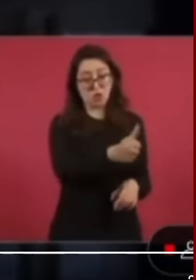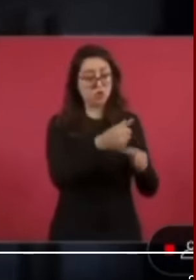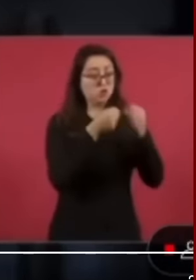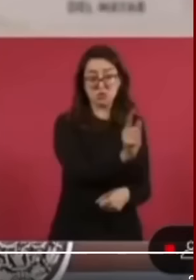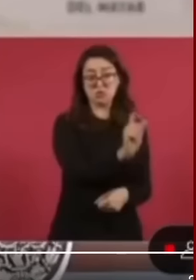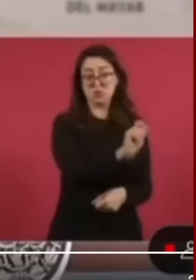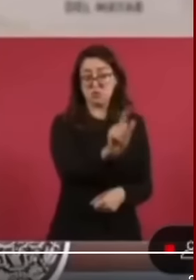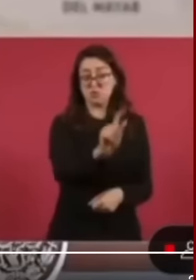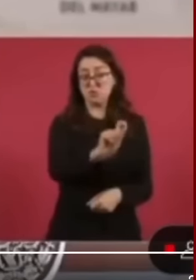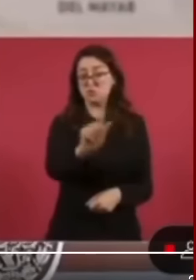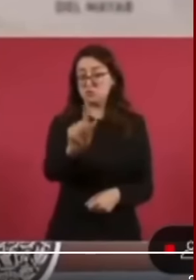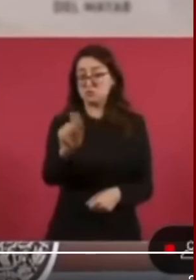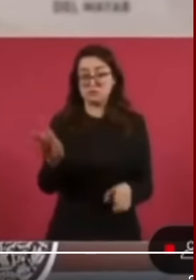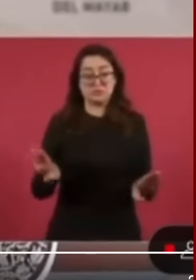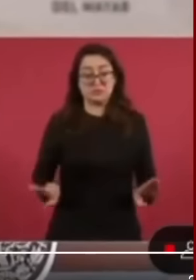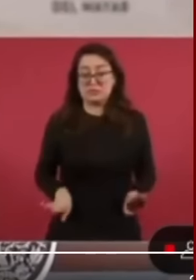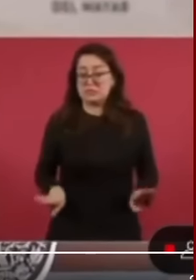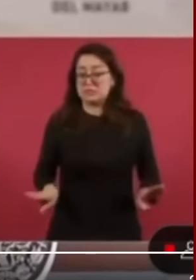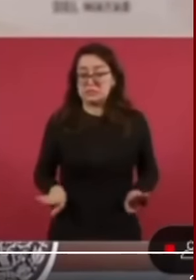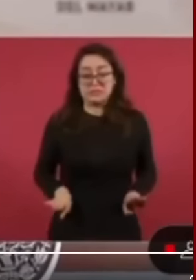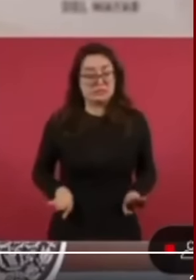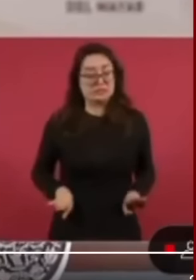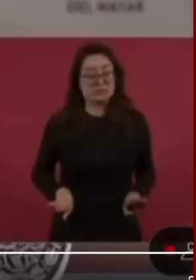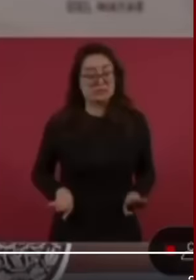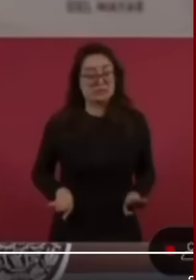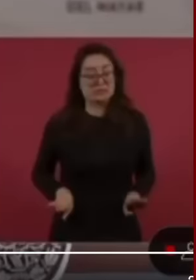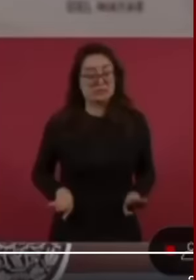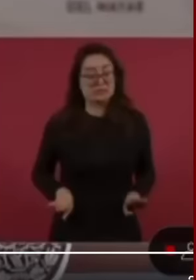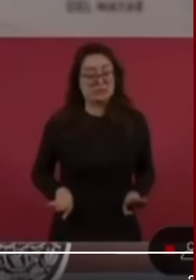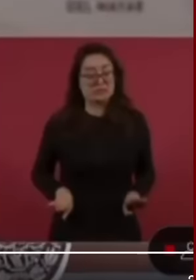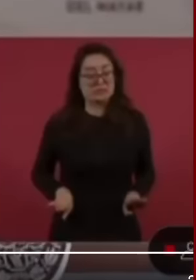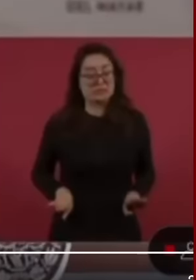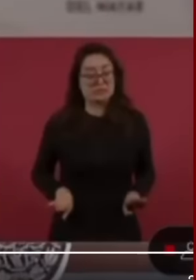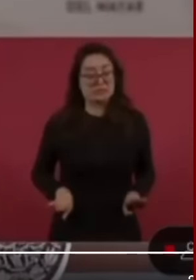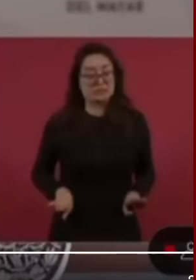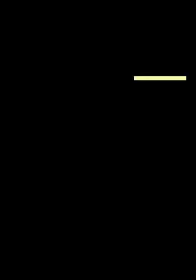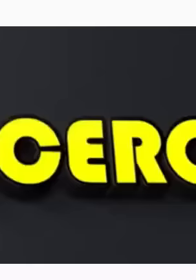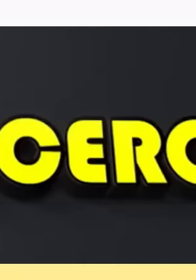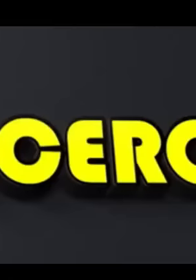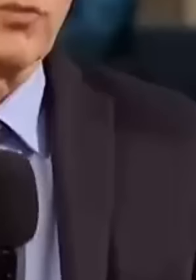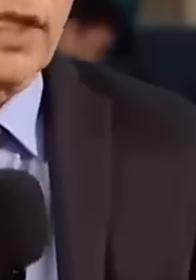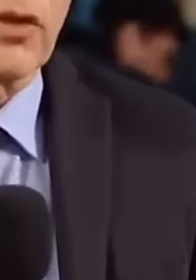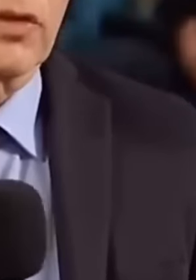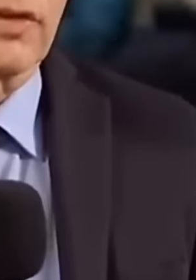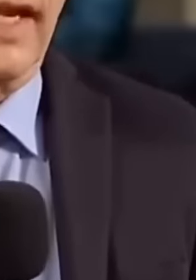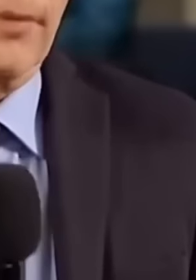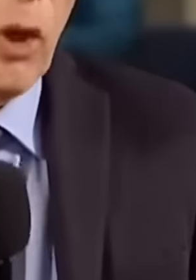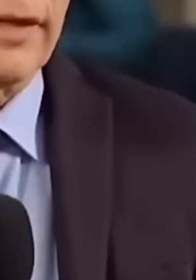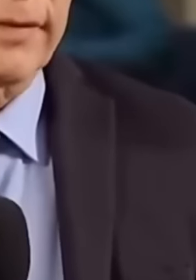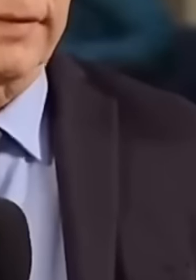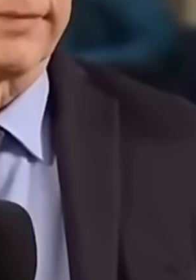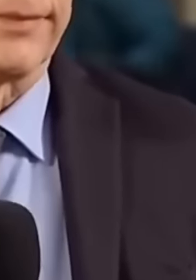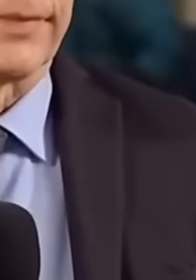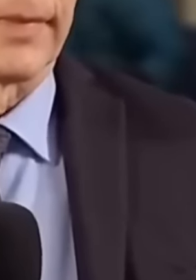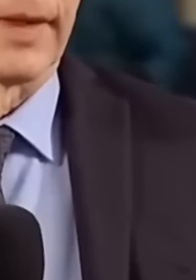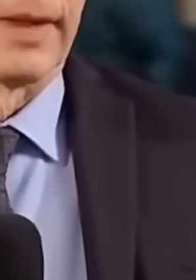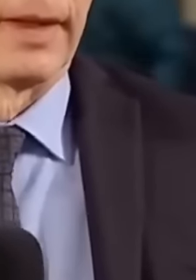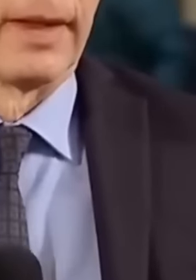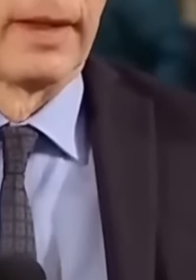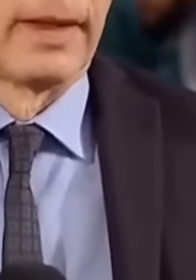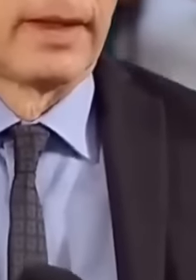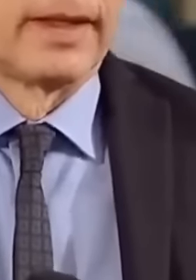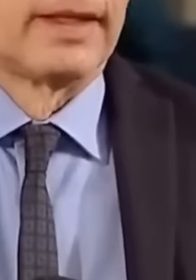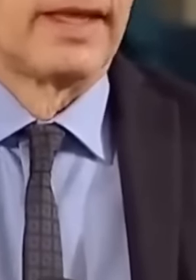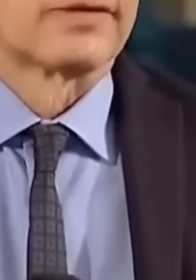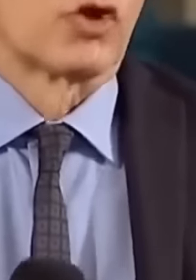famosos es muy ofensivo qué brillante el presidente aparte bien dejó